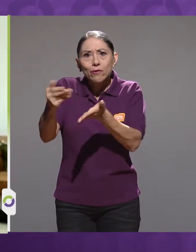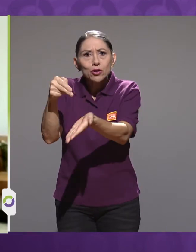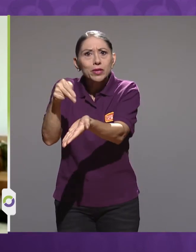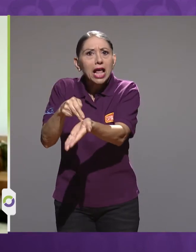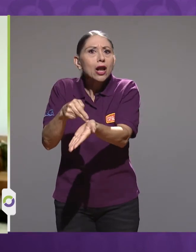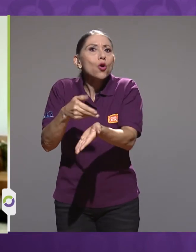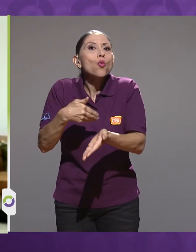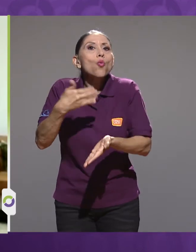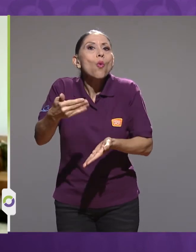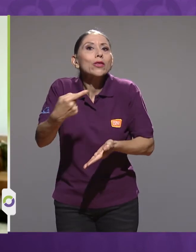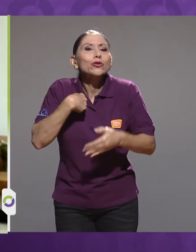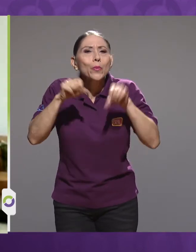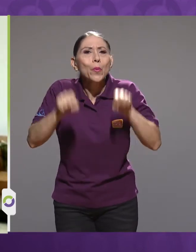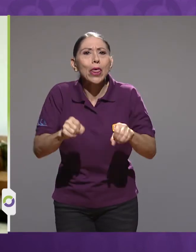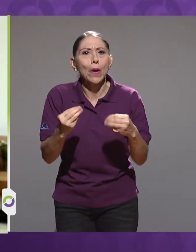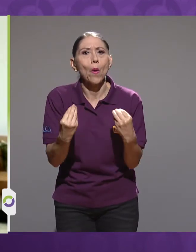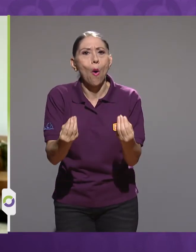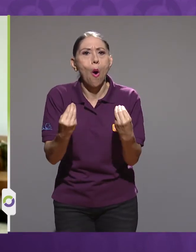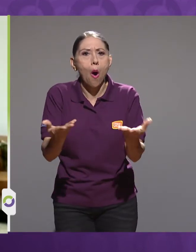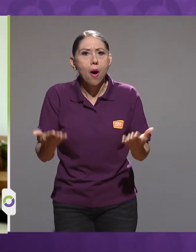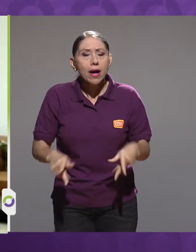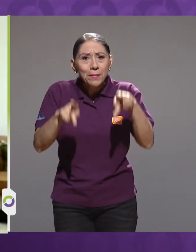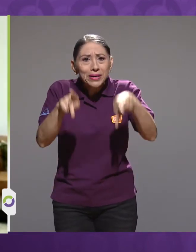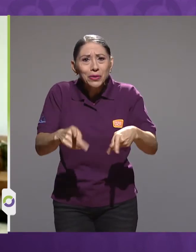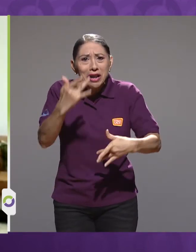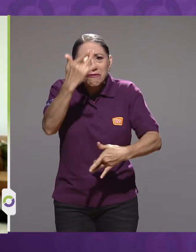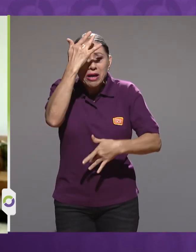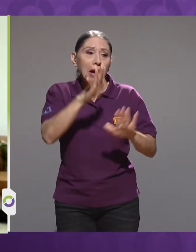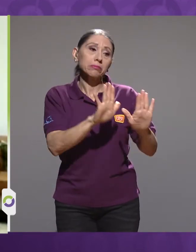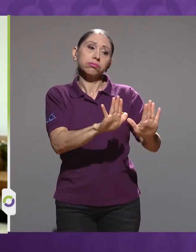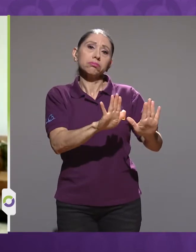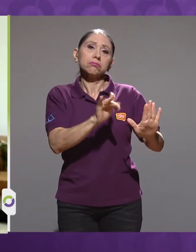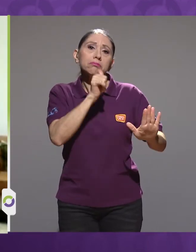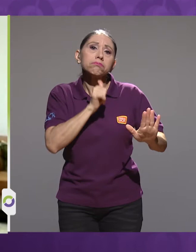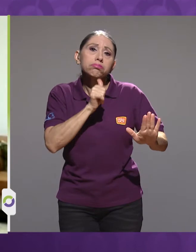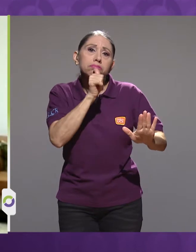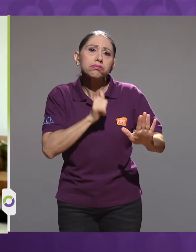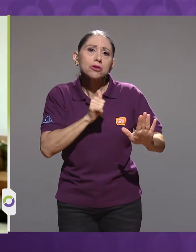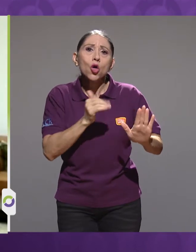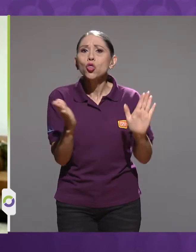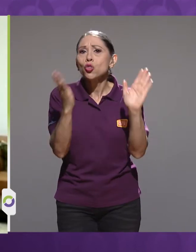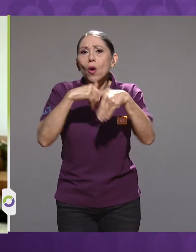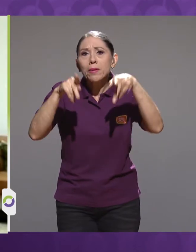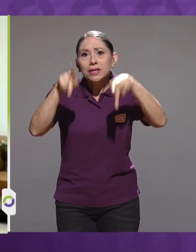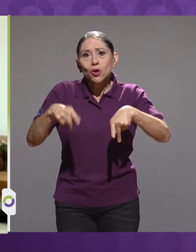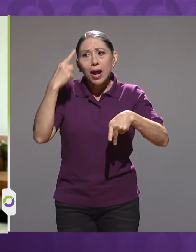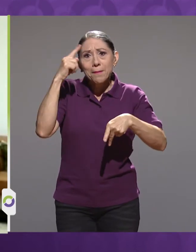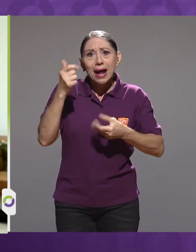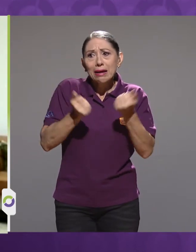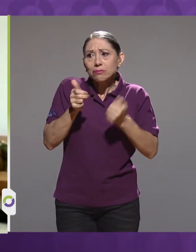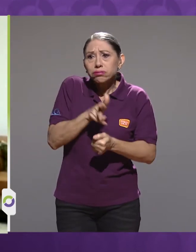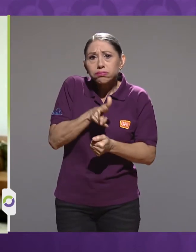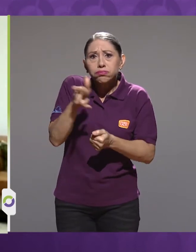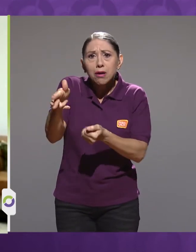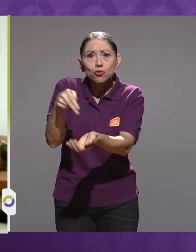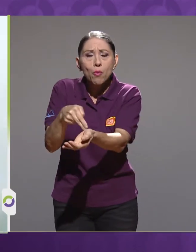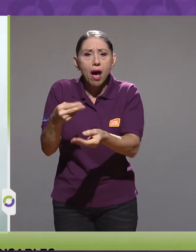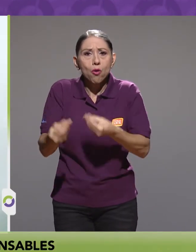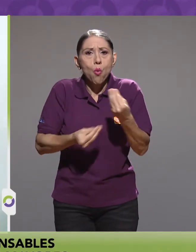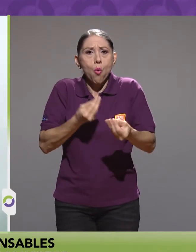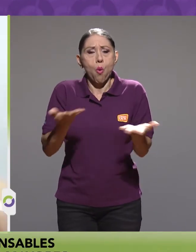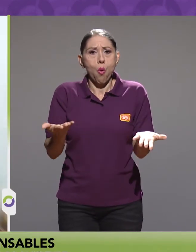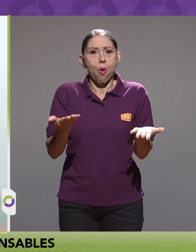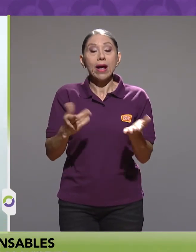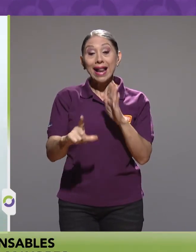posible que uno le diga a una persona que está enferma que tiene que aguantarse porque no hay quien le lleve?